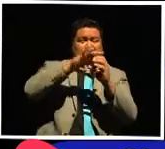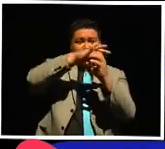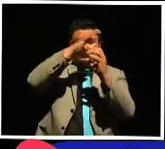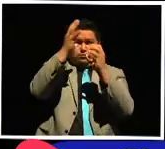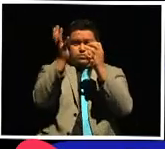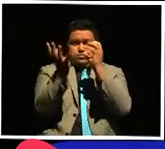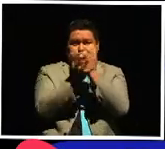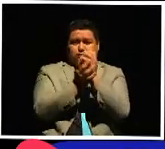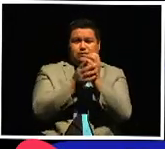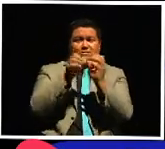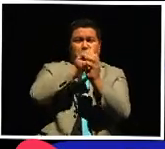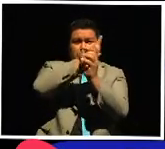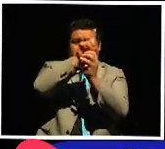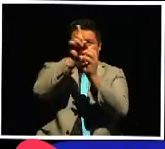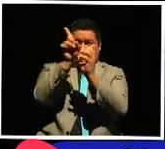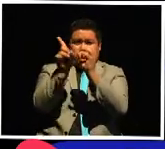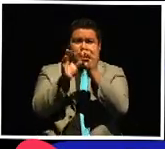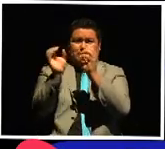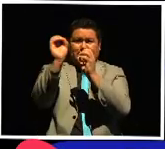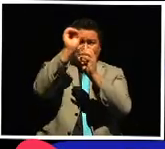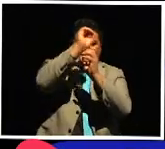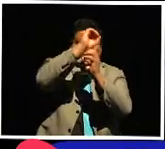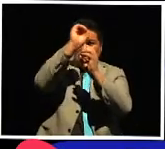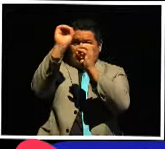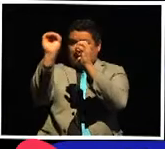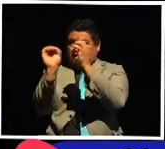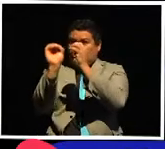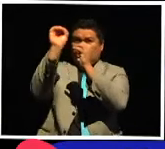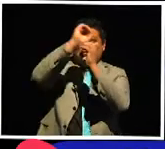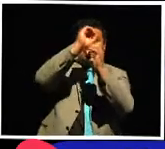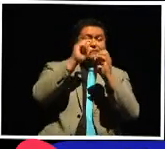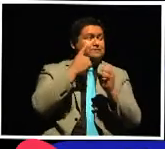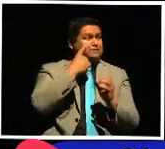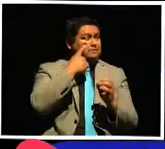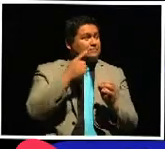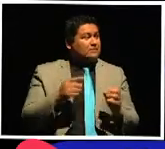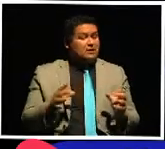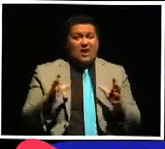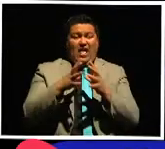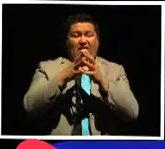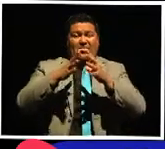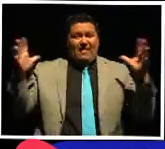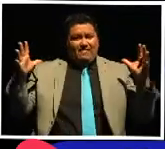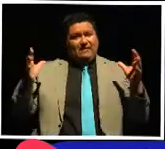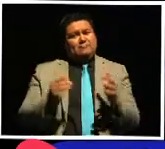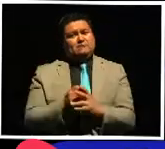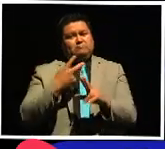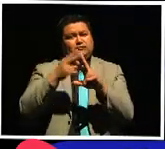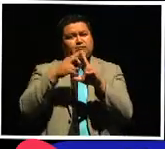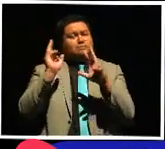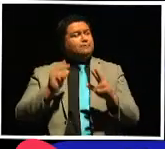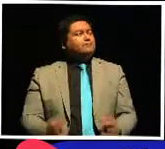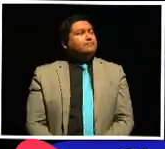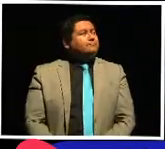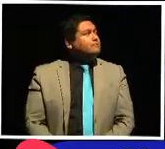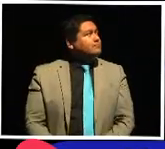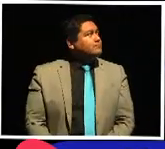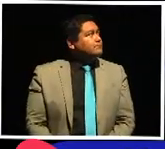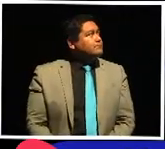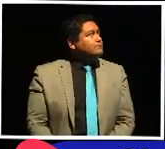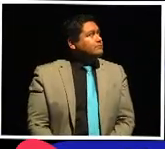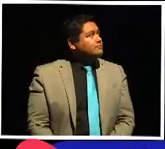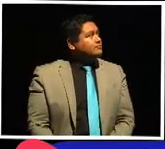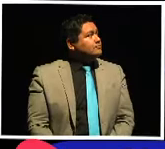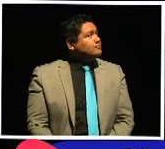Ahora agreguemos uno más en Groenlandia, entonces vamos a hacer un telescopio un poco más grande. Y